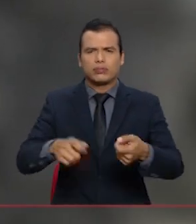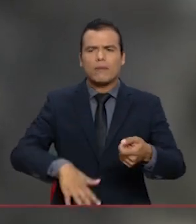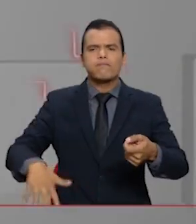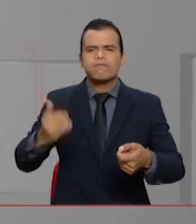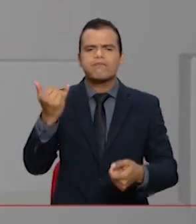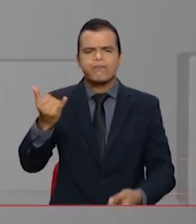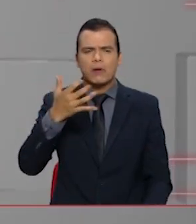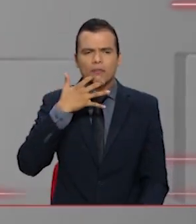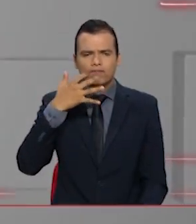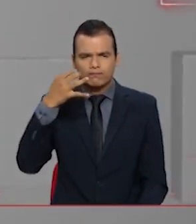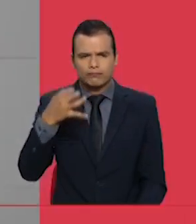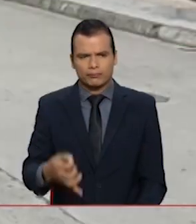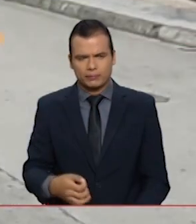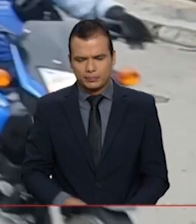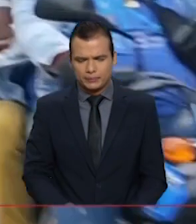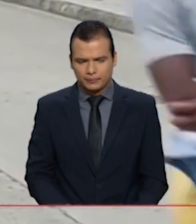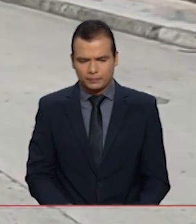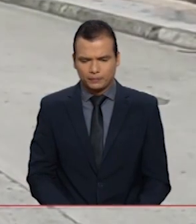público.